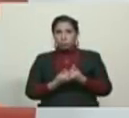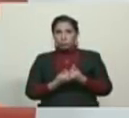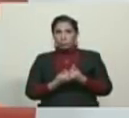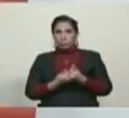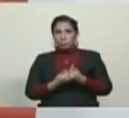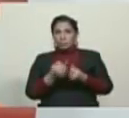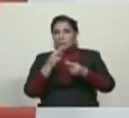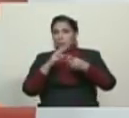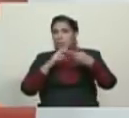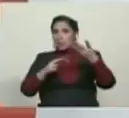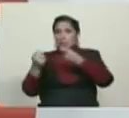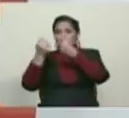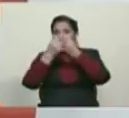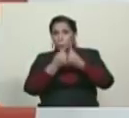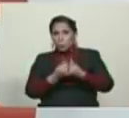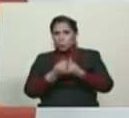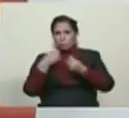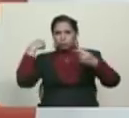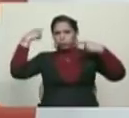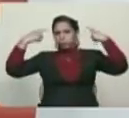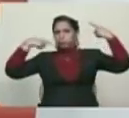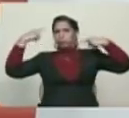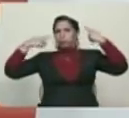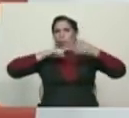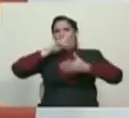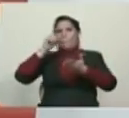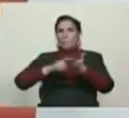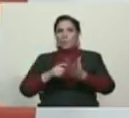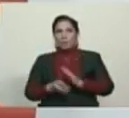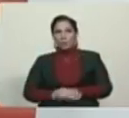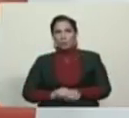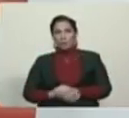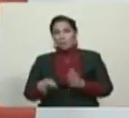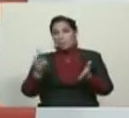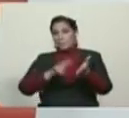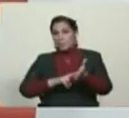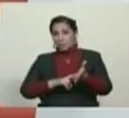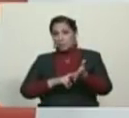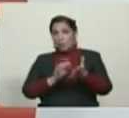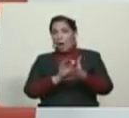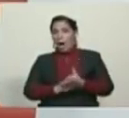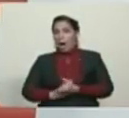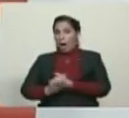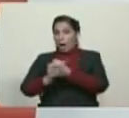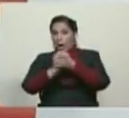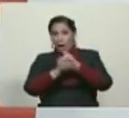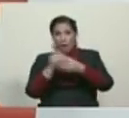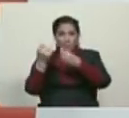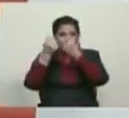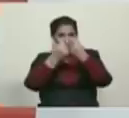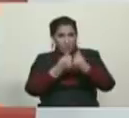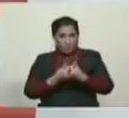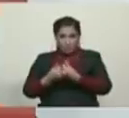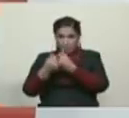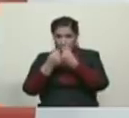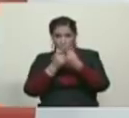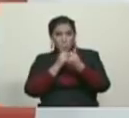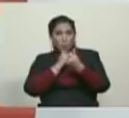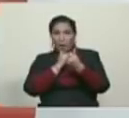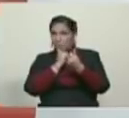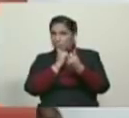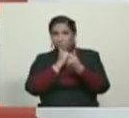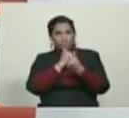esos recursos? La locura, pues. Y repito, el dinero es cobarde, muy cobarde.